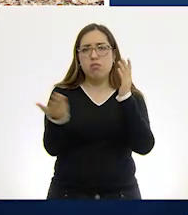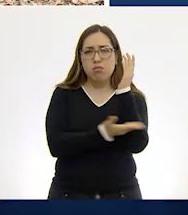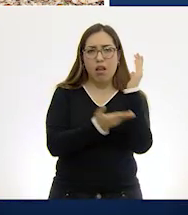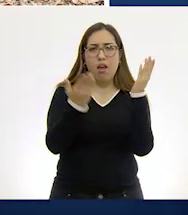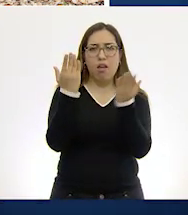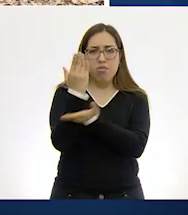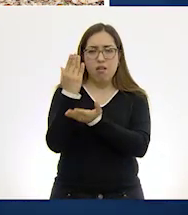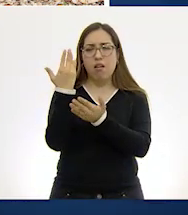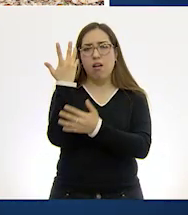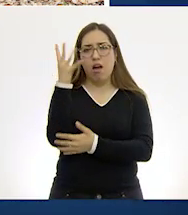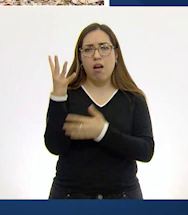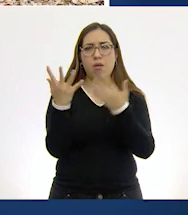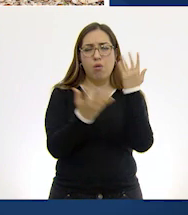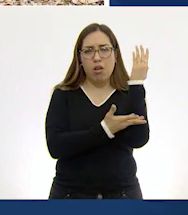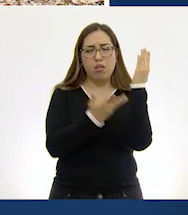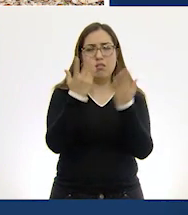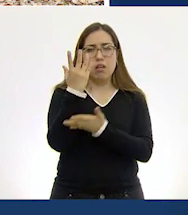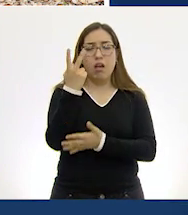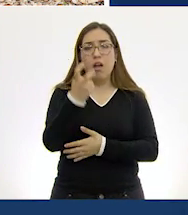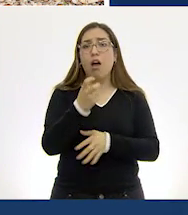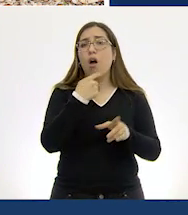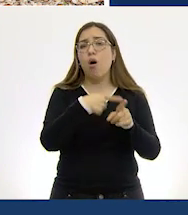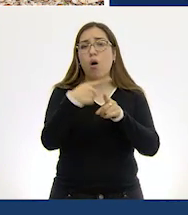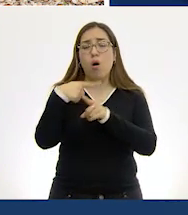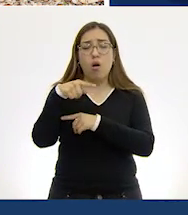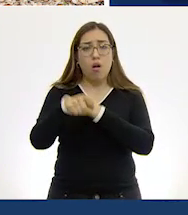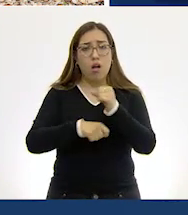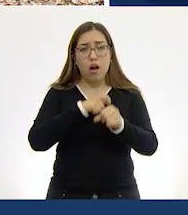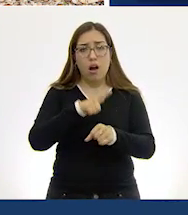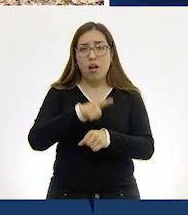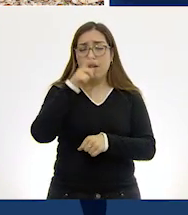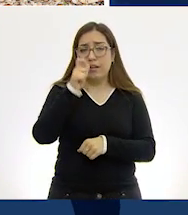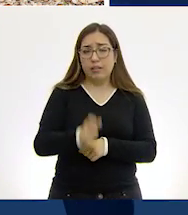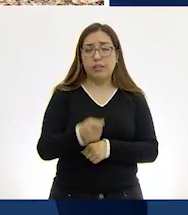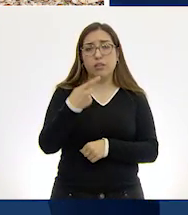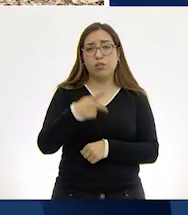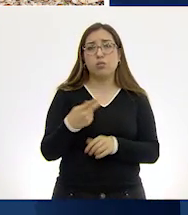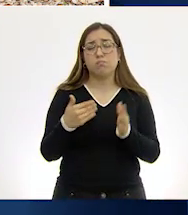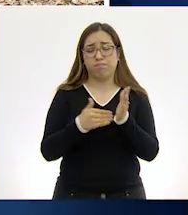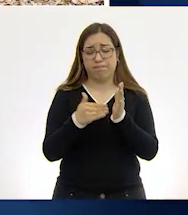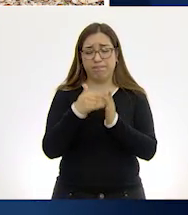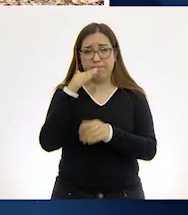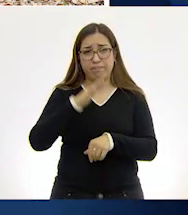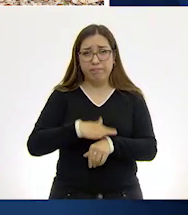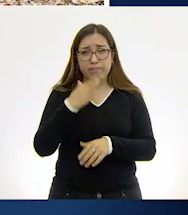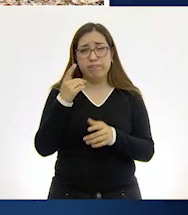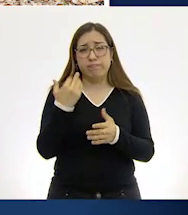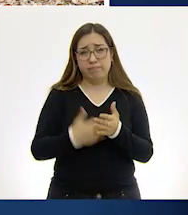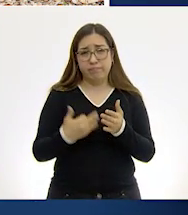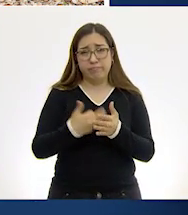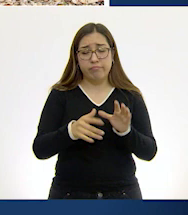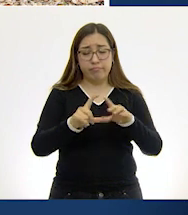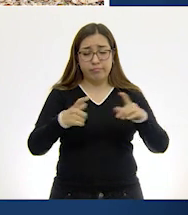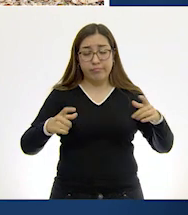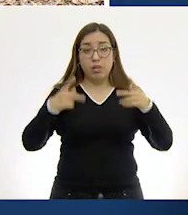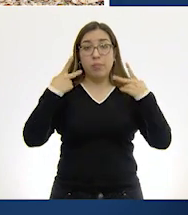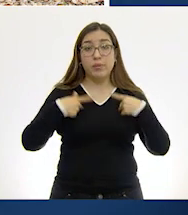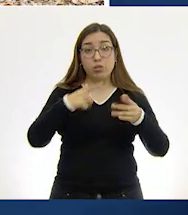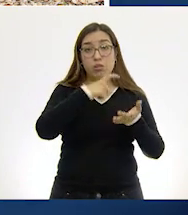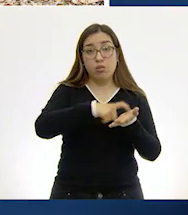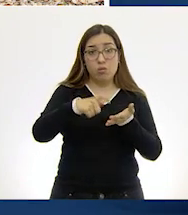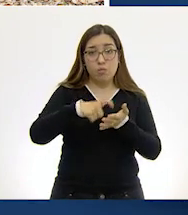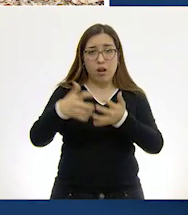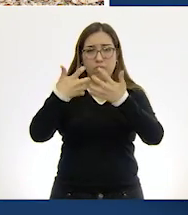de plantas o animales afectan a las especies al sobreexplotar sus poblaciones. Los compradores de organismos y